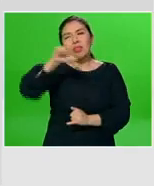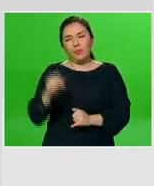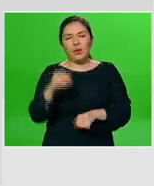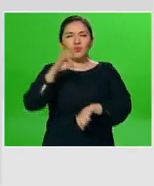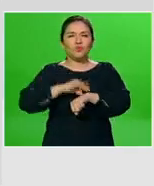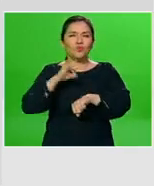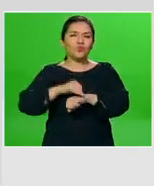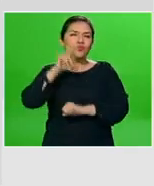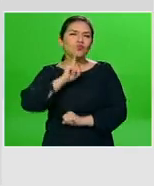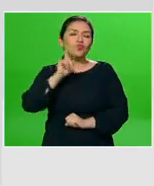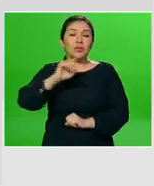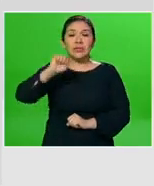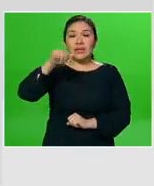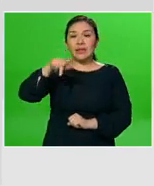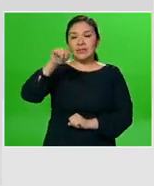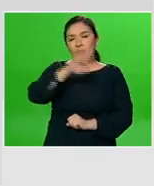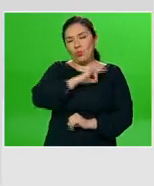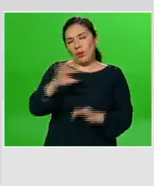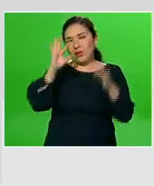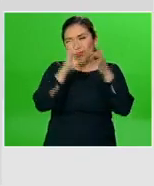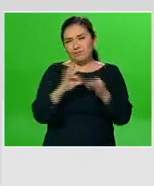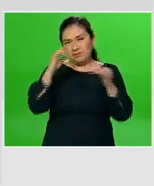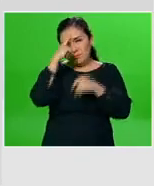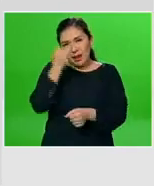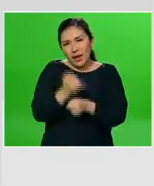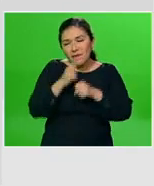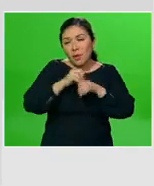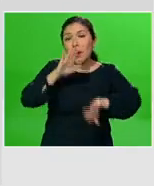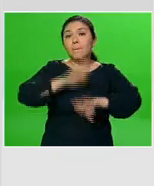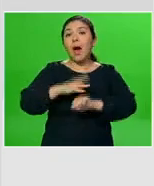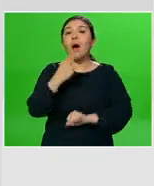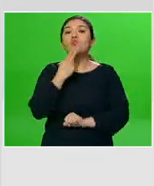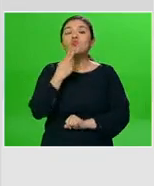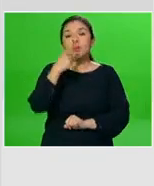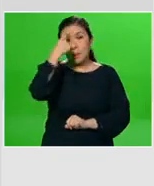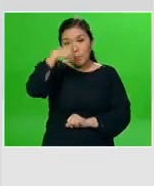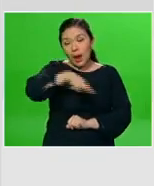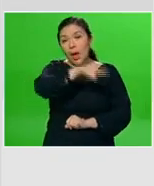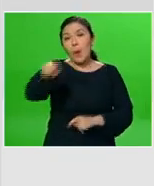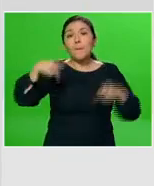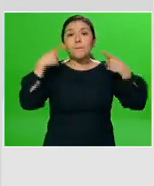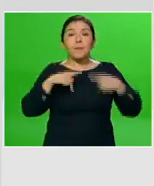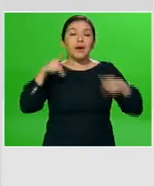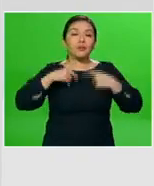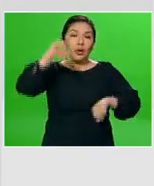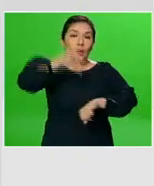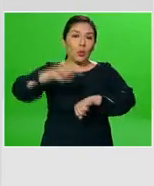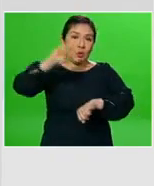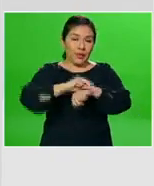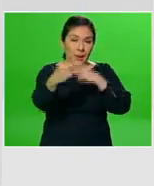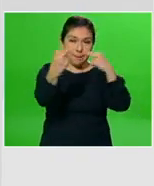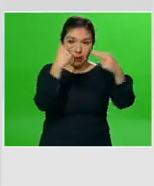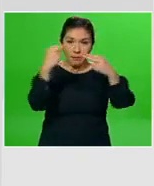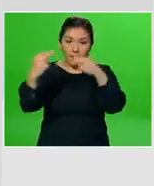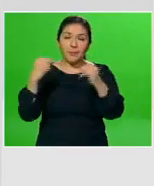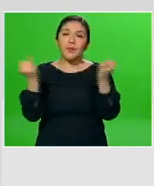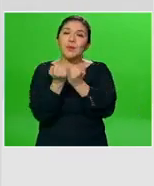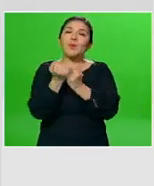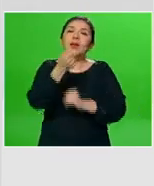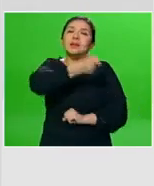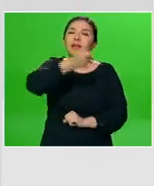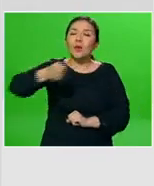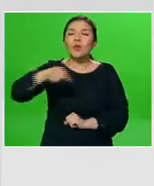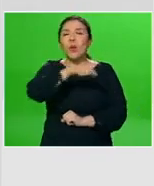santas rayos mostrará también información que será de mucha utilidad para el público que nos estarían lee saludo también a los medios